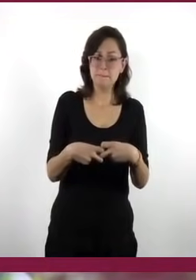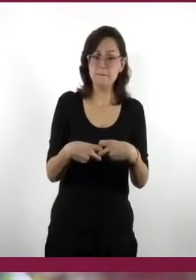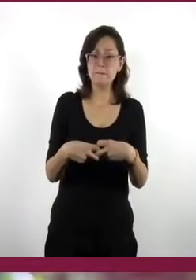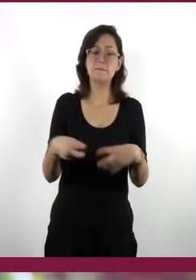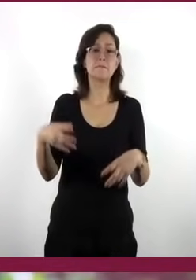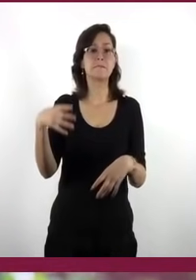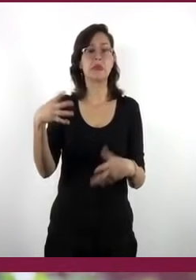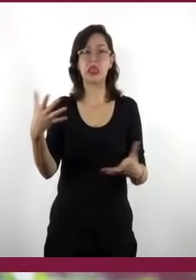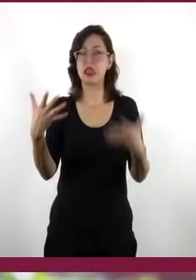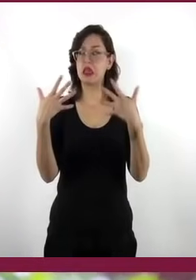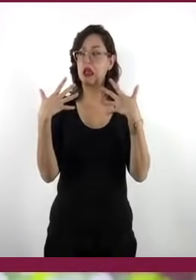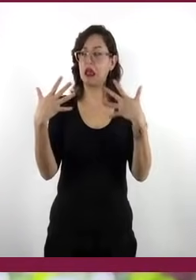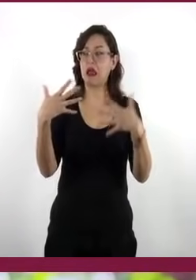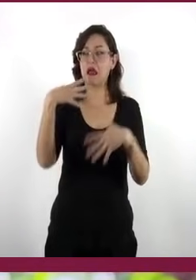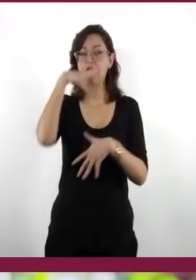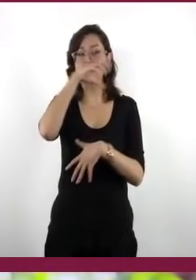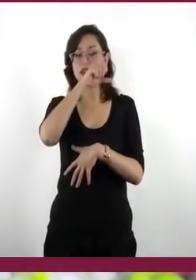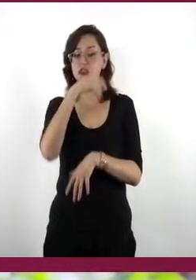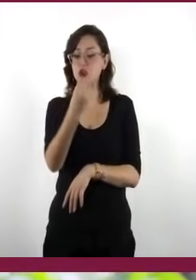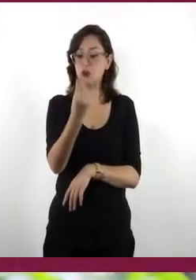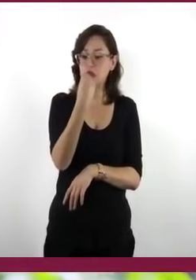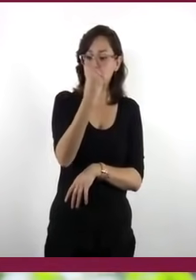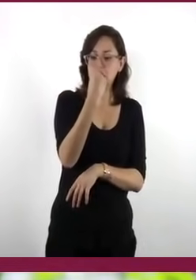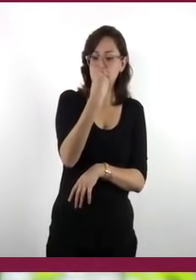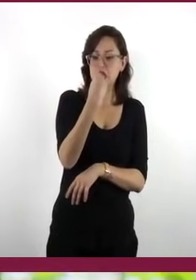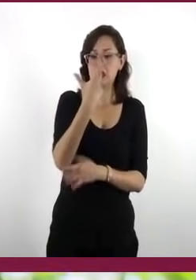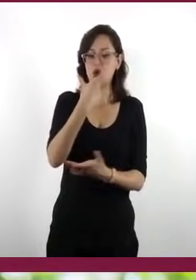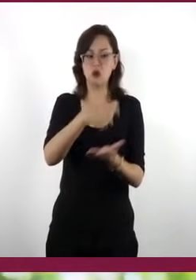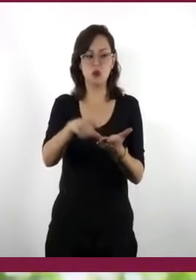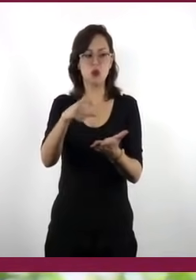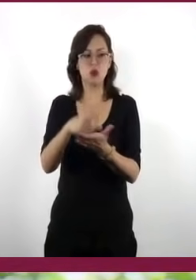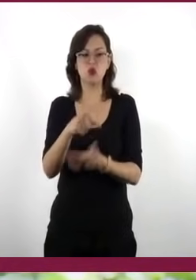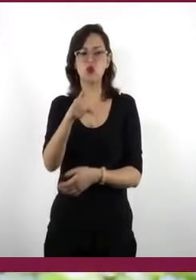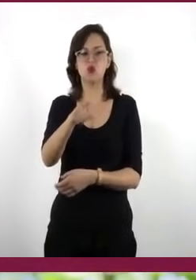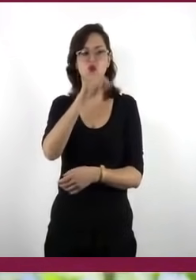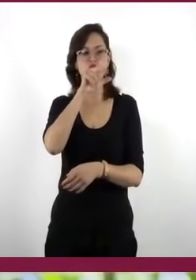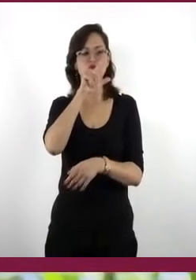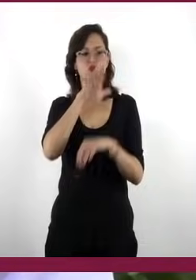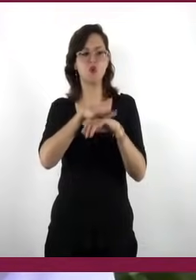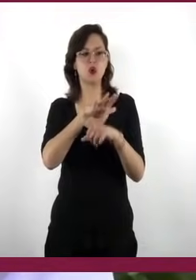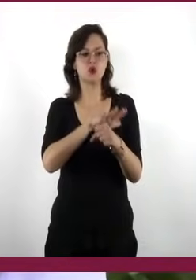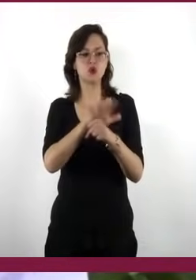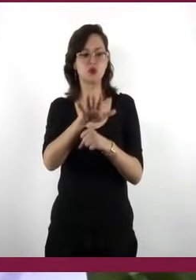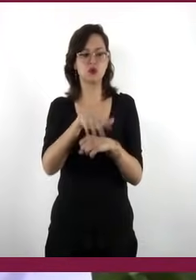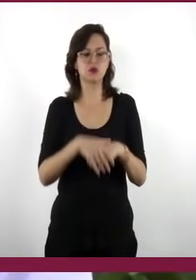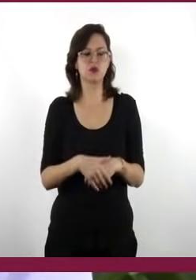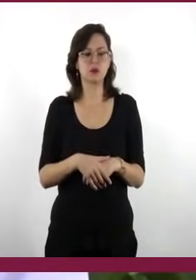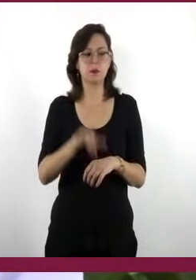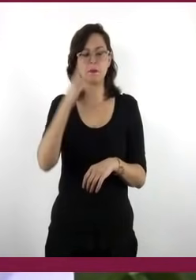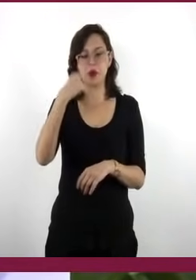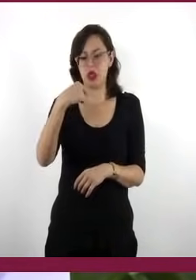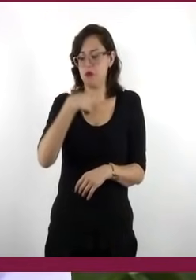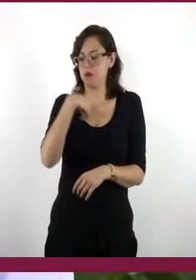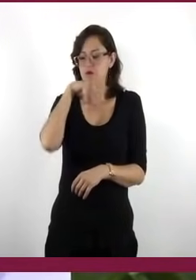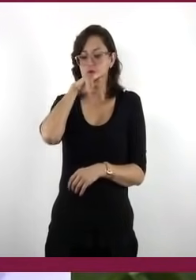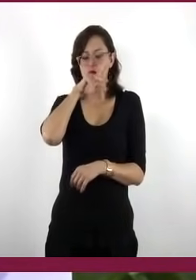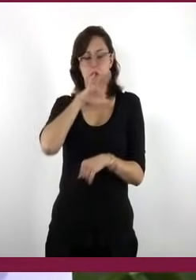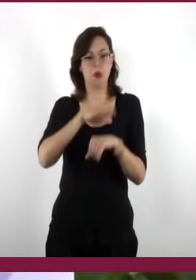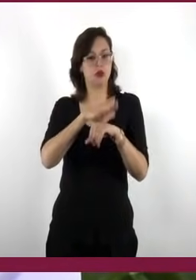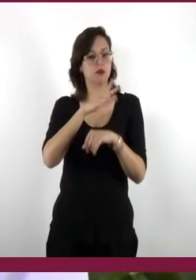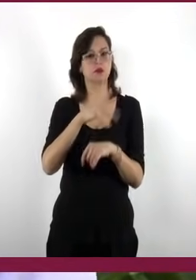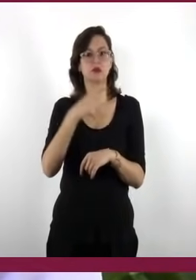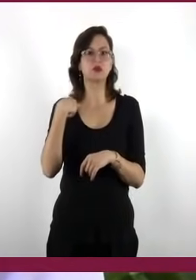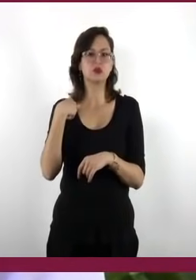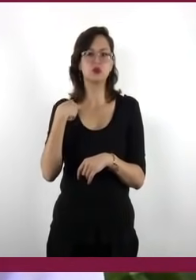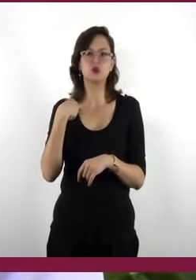Plástico, calentamiento, cómo comemos, cómo consumimos. ¿Qué es lo que más te preocupa a ti? A mí lo que más me preocupa es de oír hablar a